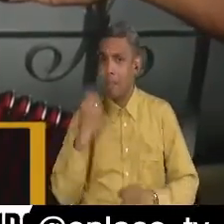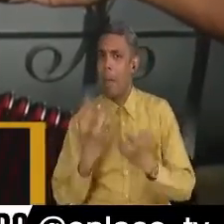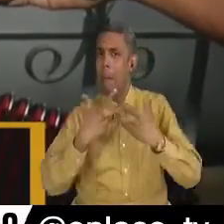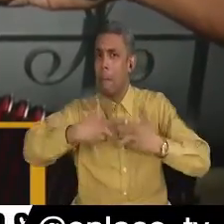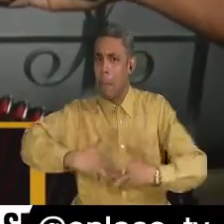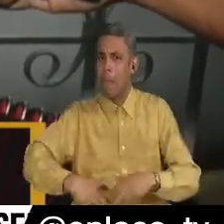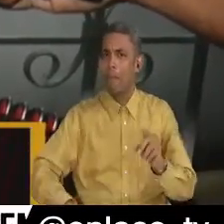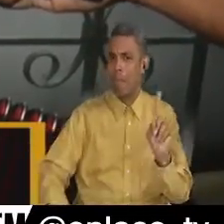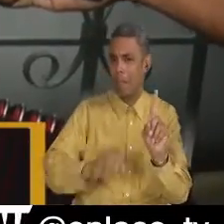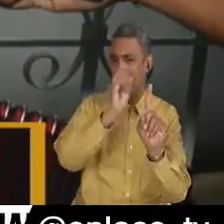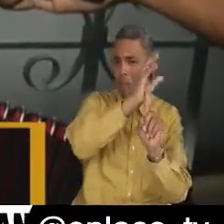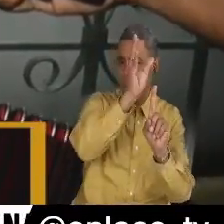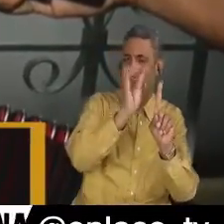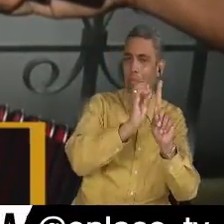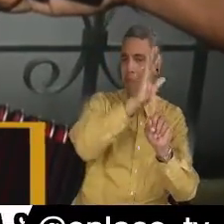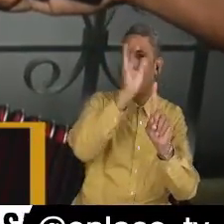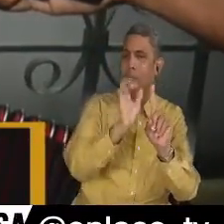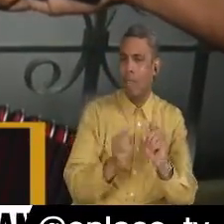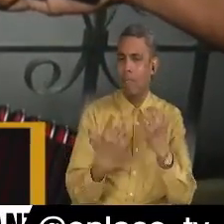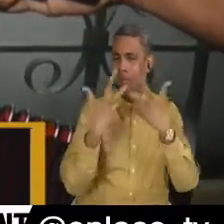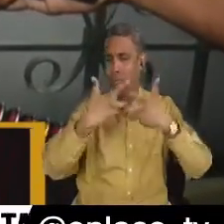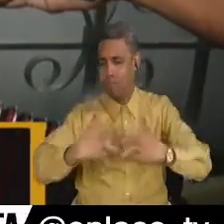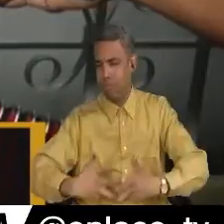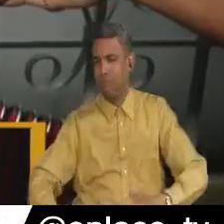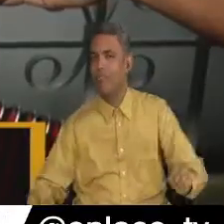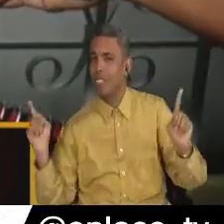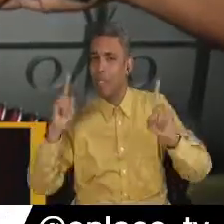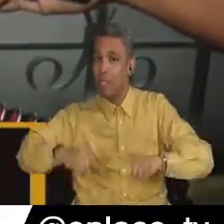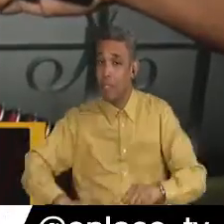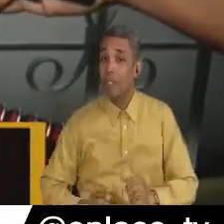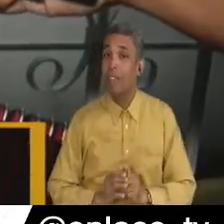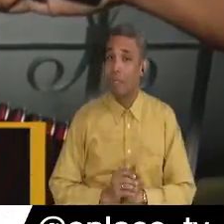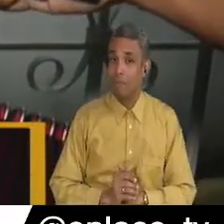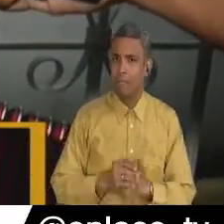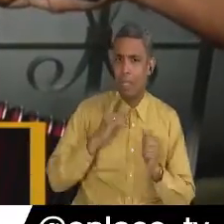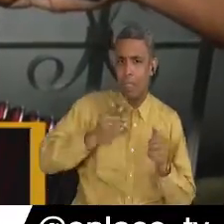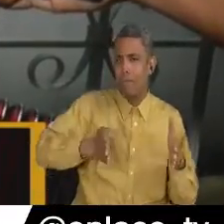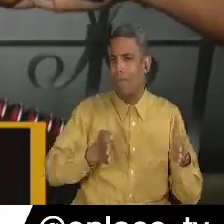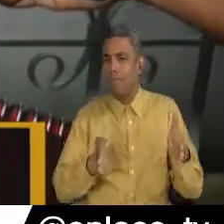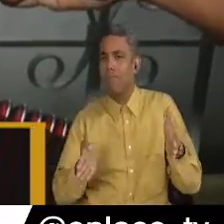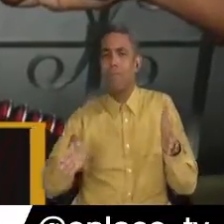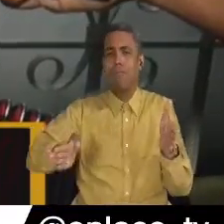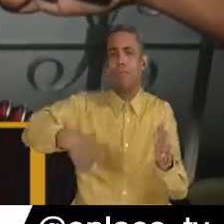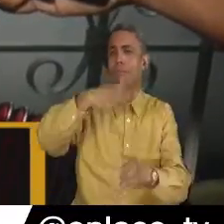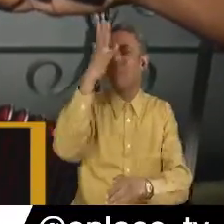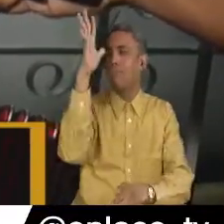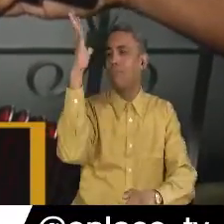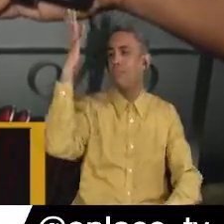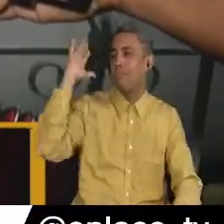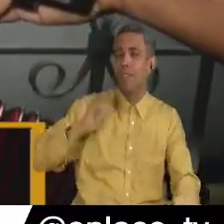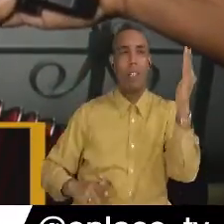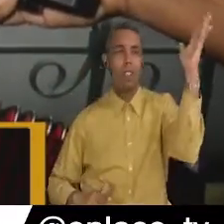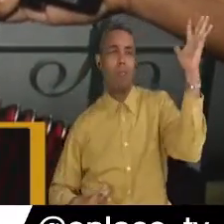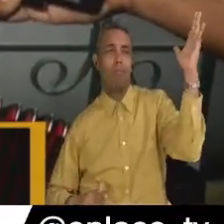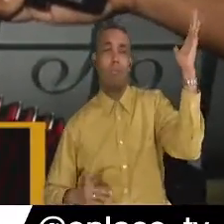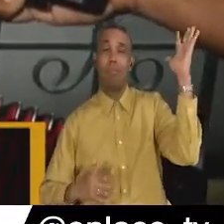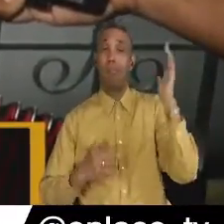y la parafina también la tenemos. Lindas avenidas, bellas arboledas, todo el mundo te